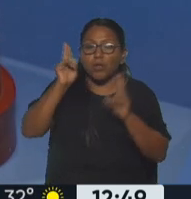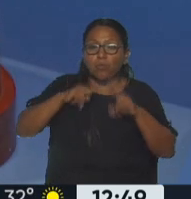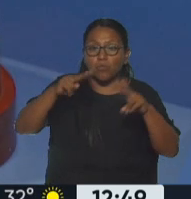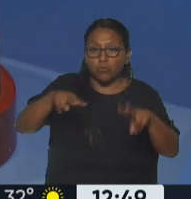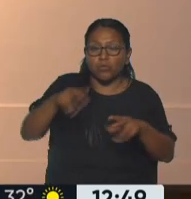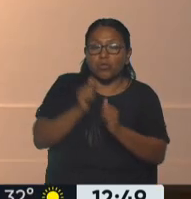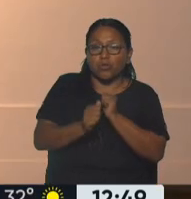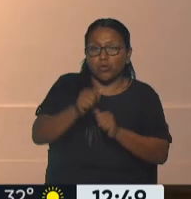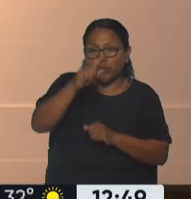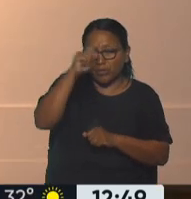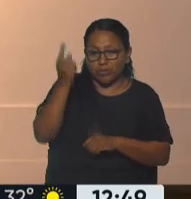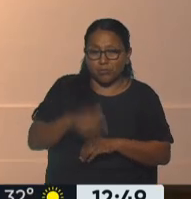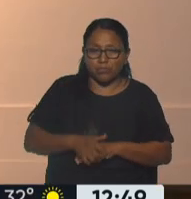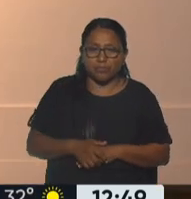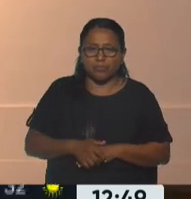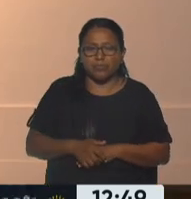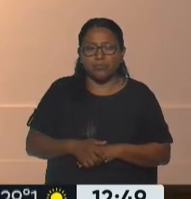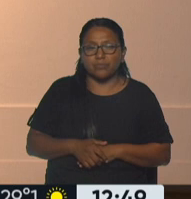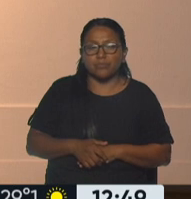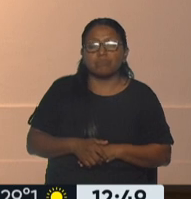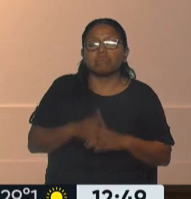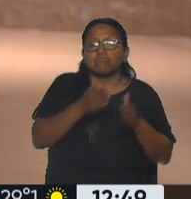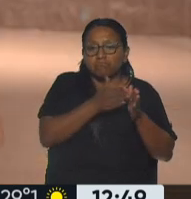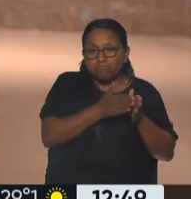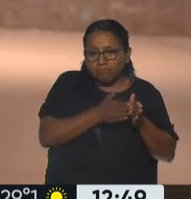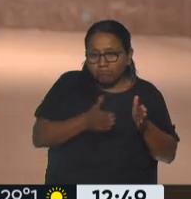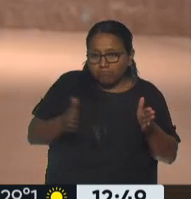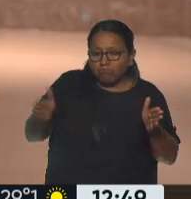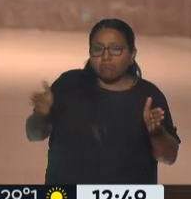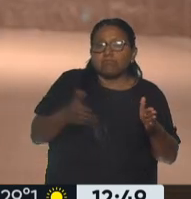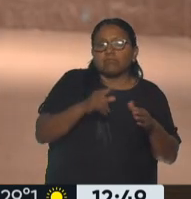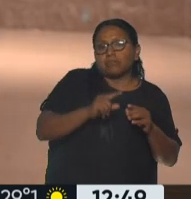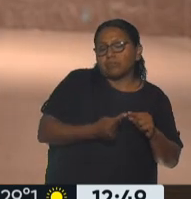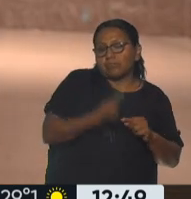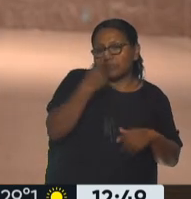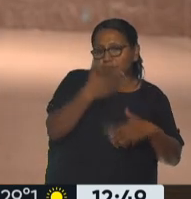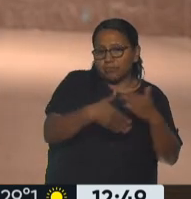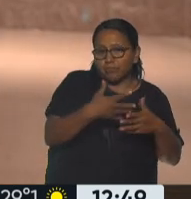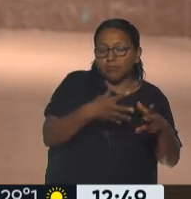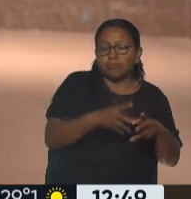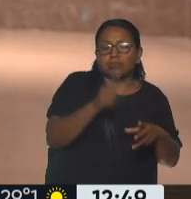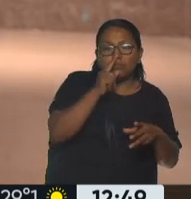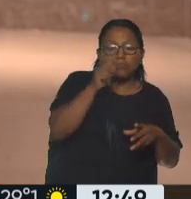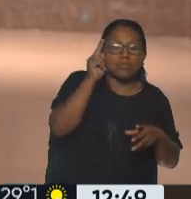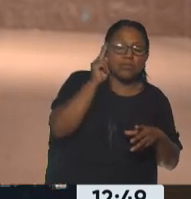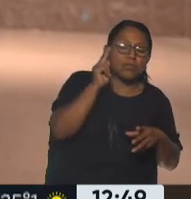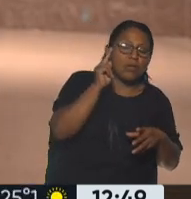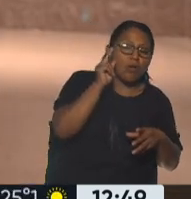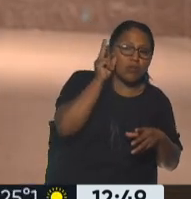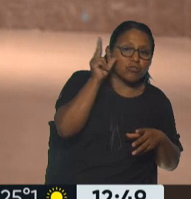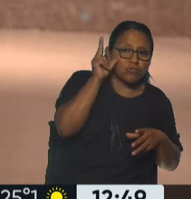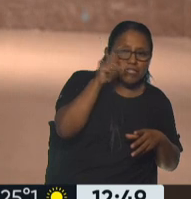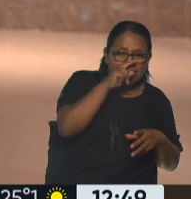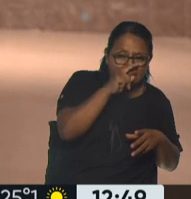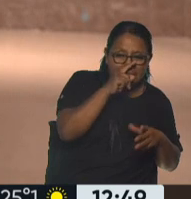Histórico Nacional. Un paseo cronológico, digamos, empezamos desde aquel primer partido en el año 1867, la historia